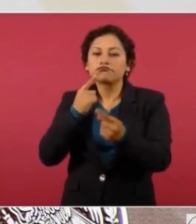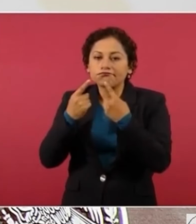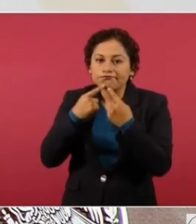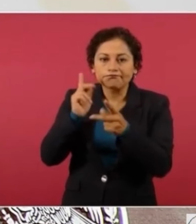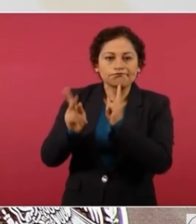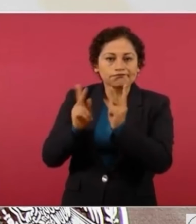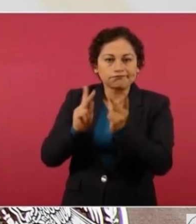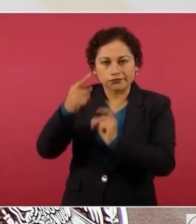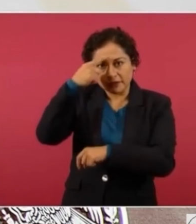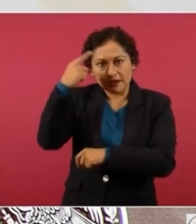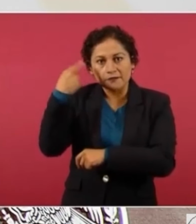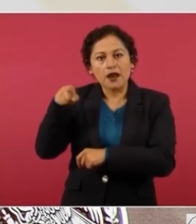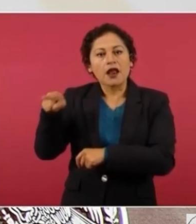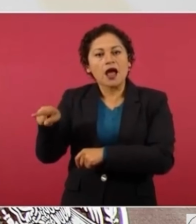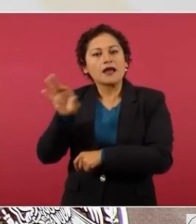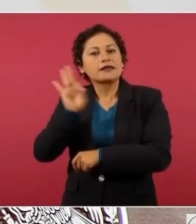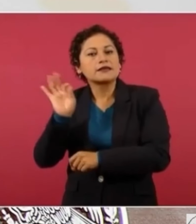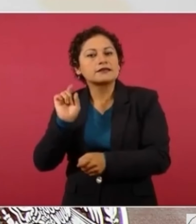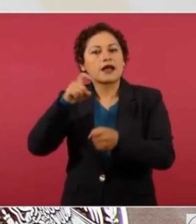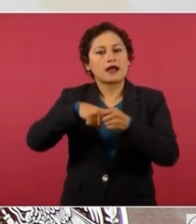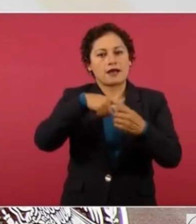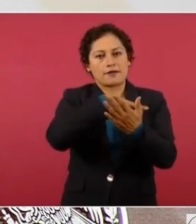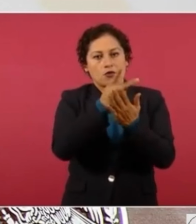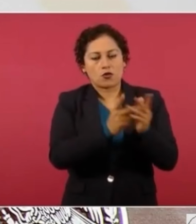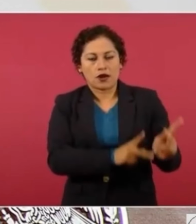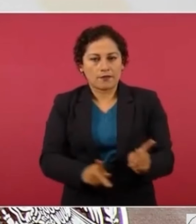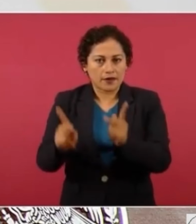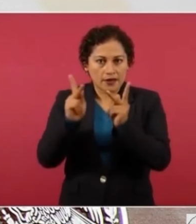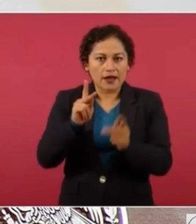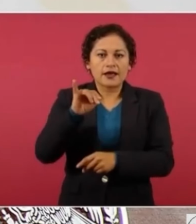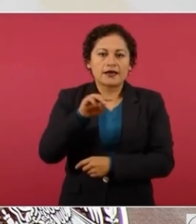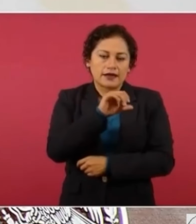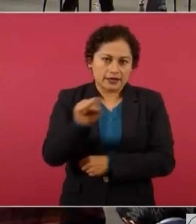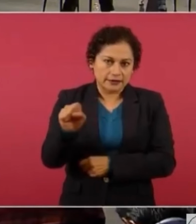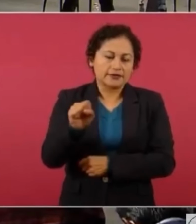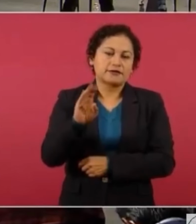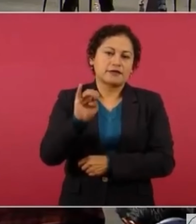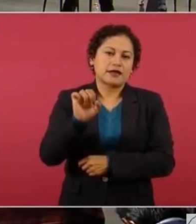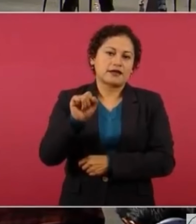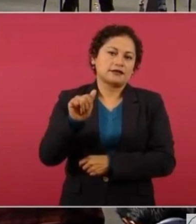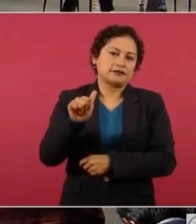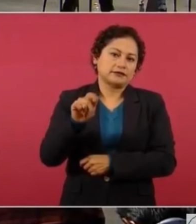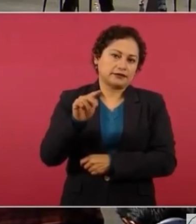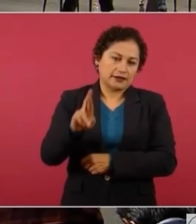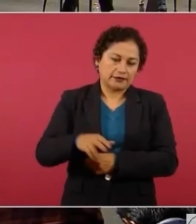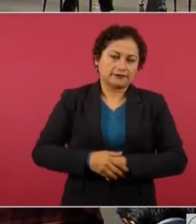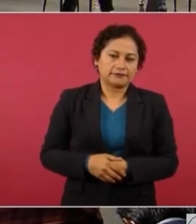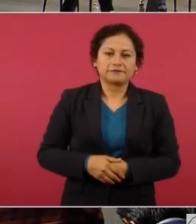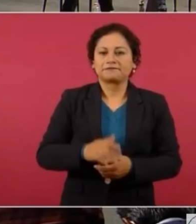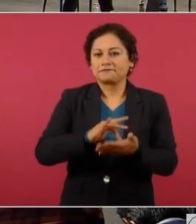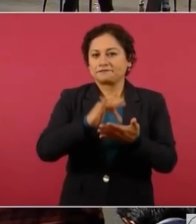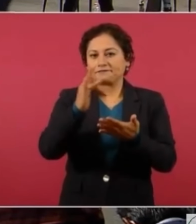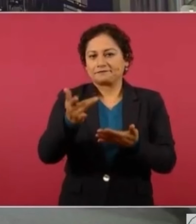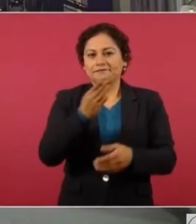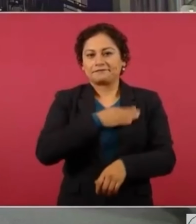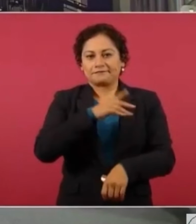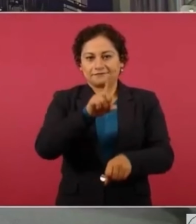pudieran pasar a este proceso de transferencia hacia el programa IMSS Bienestar. Sería todo por mi cuenta. Muchas gracias. Buenos días.